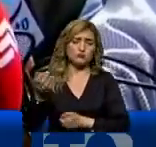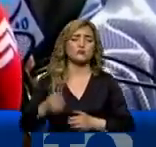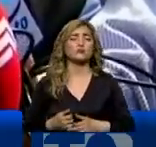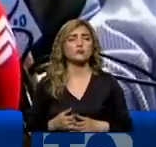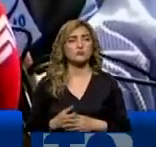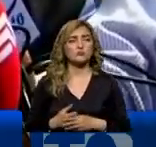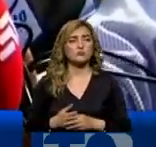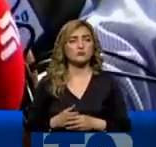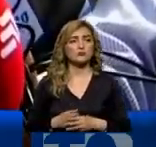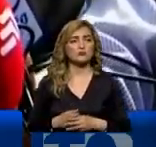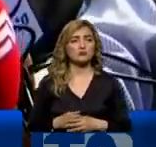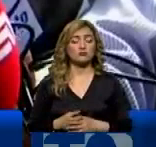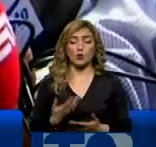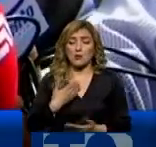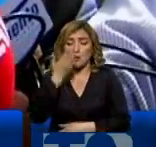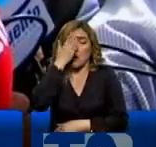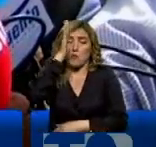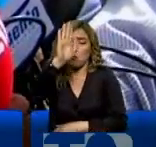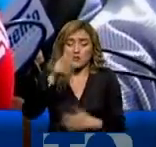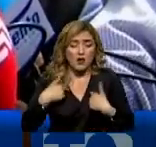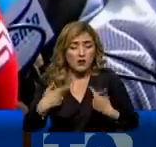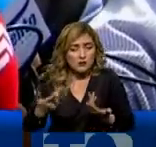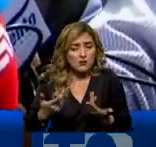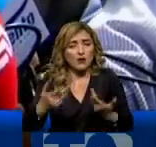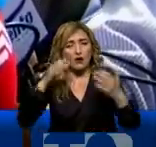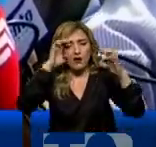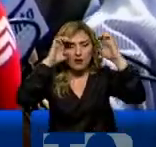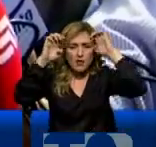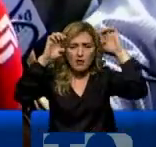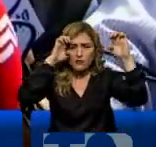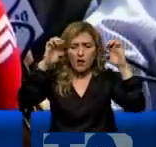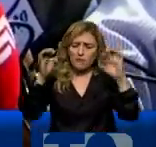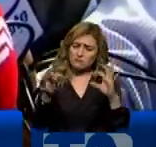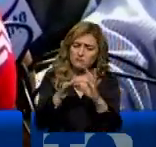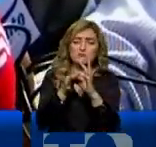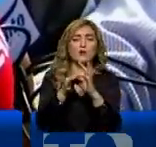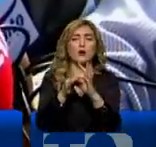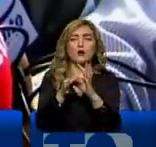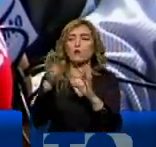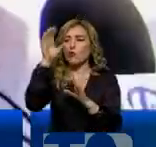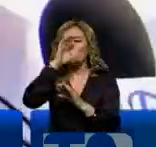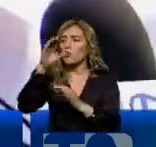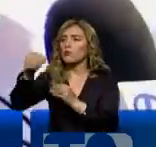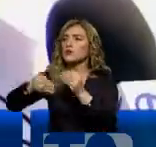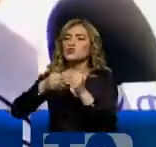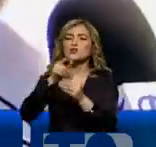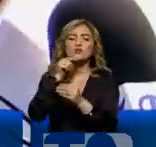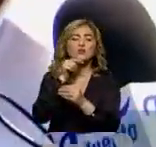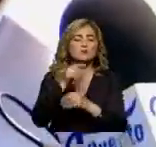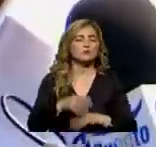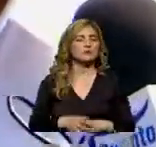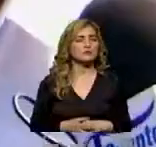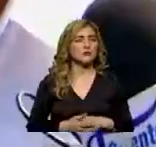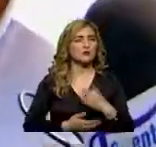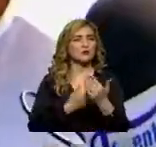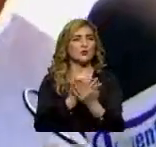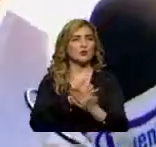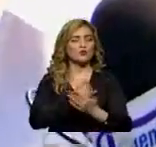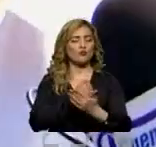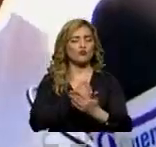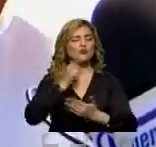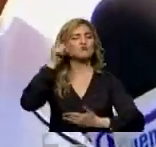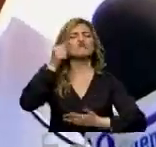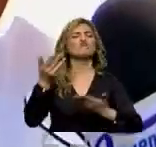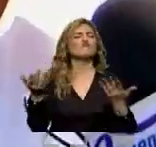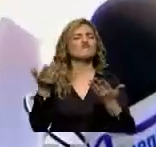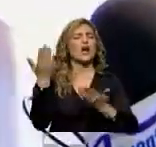Y le estamos diciendo, aquí estamos, podemos ser nosotros un aliado estratégico para nosotros también buscar el inversionista. La propuesta de los gobiernos locales es de